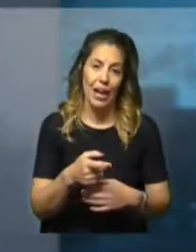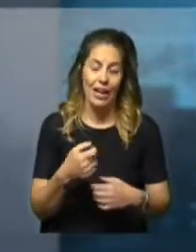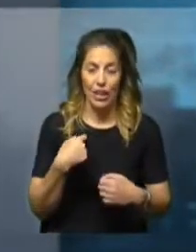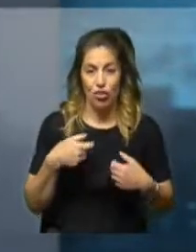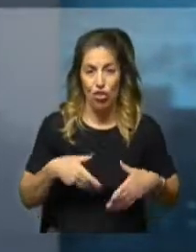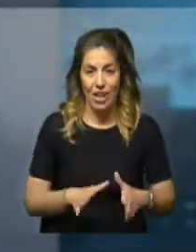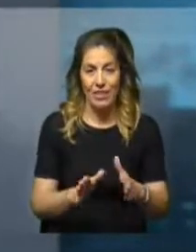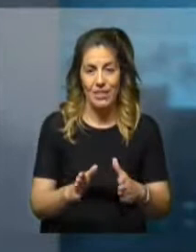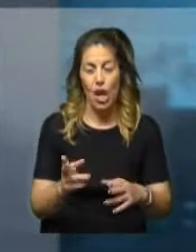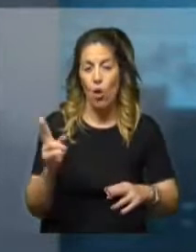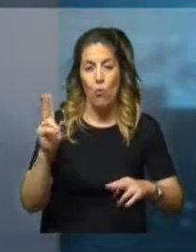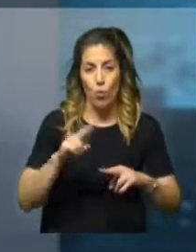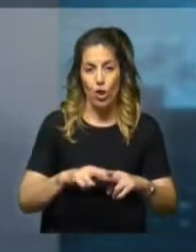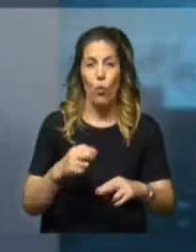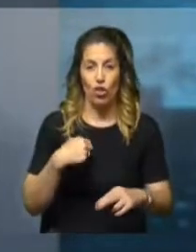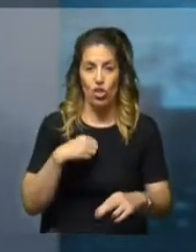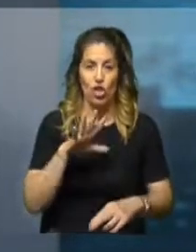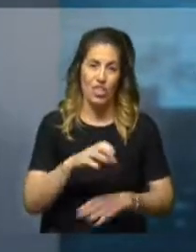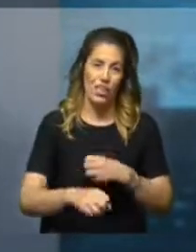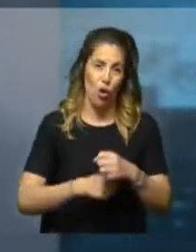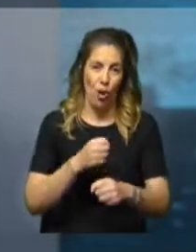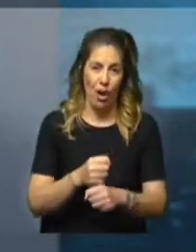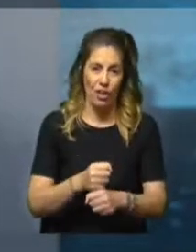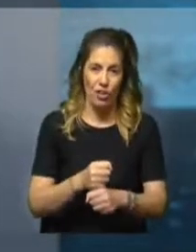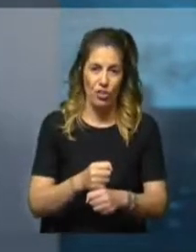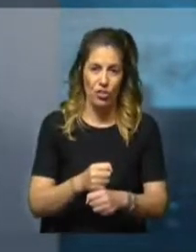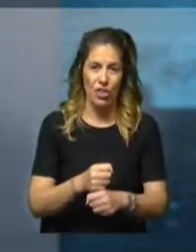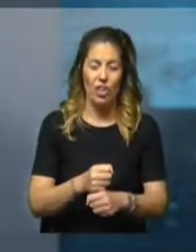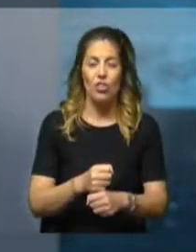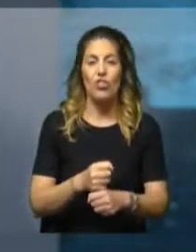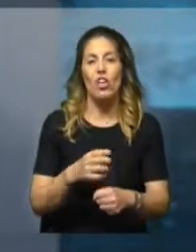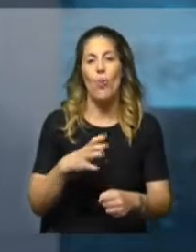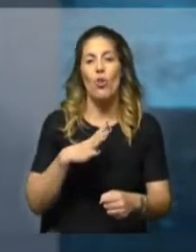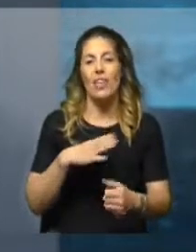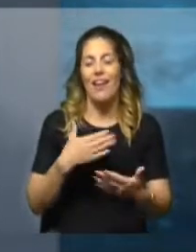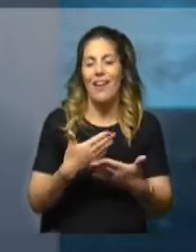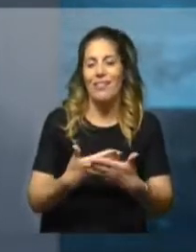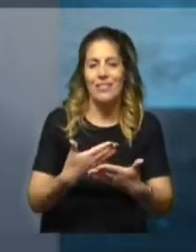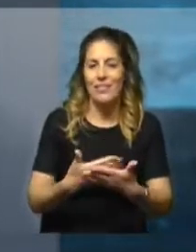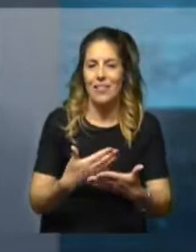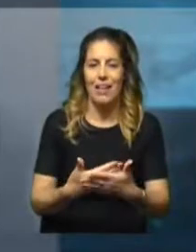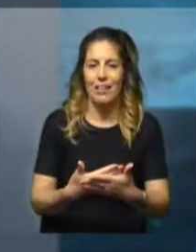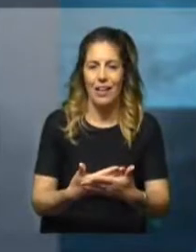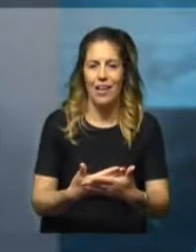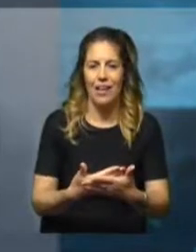falleció cuando yo tenía cinco años entonces como que obviamente tenerla cerca es como una